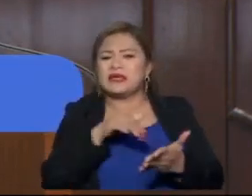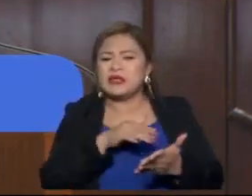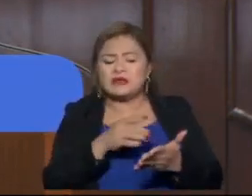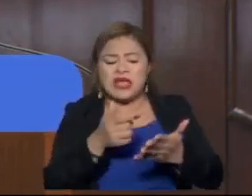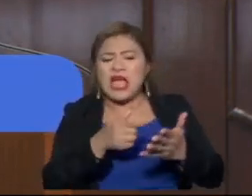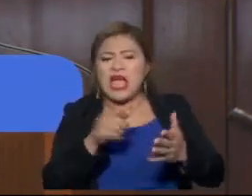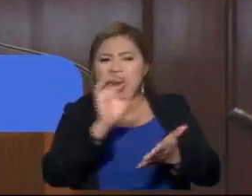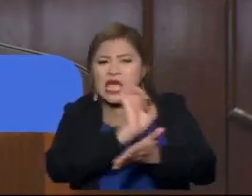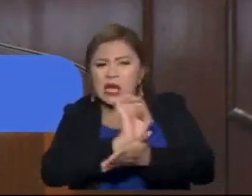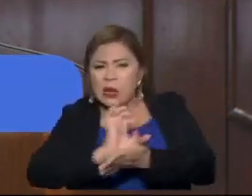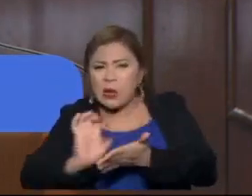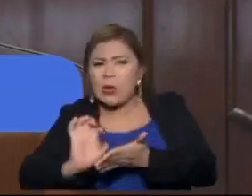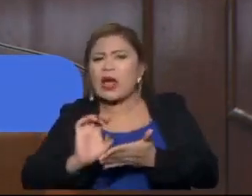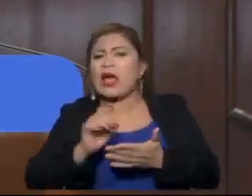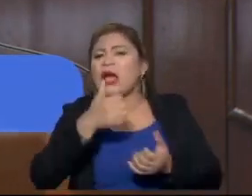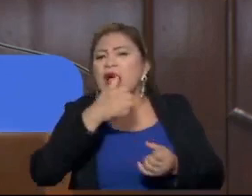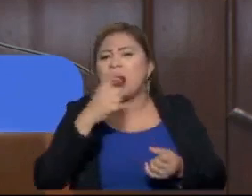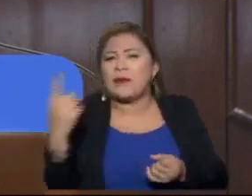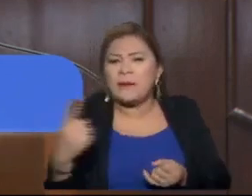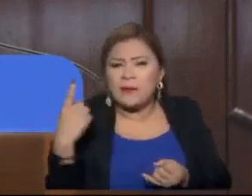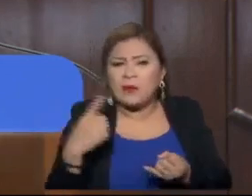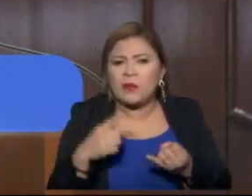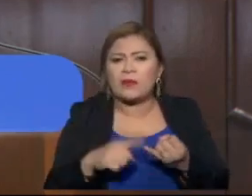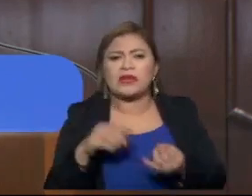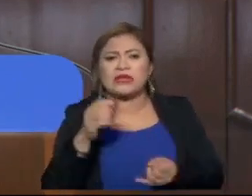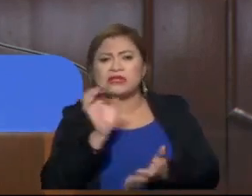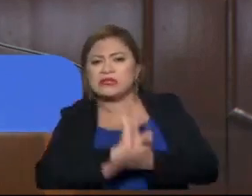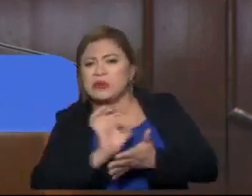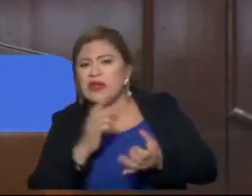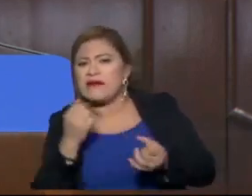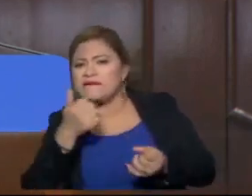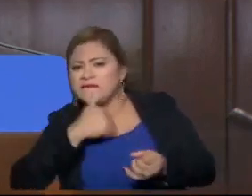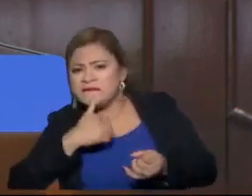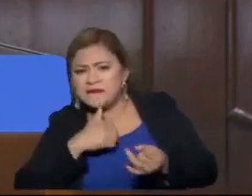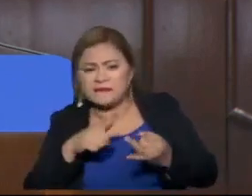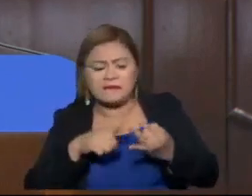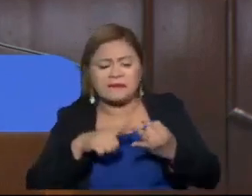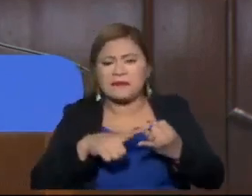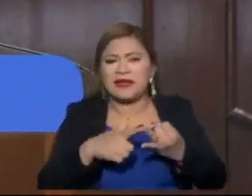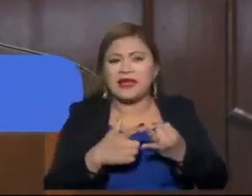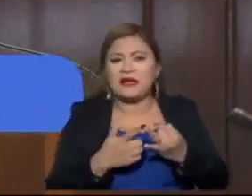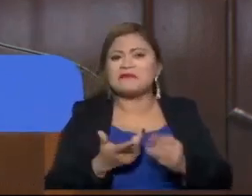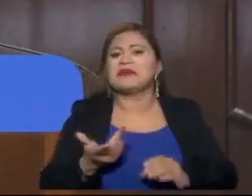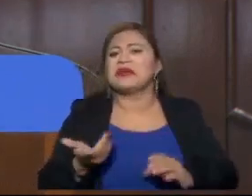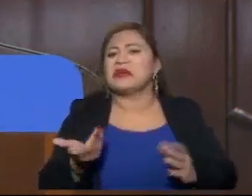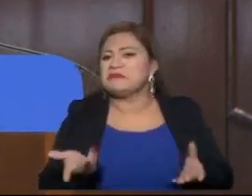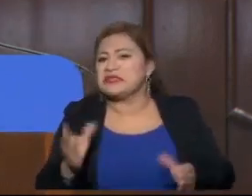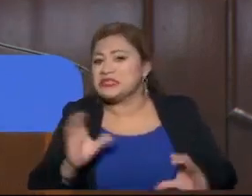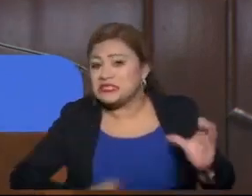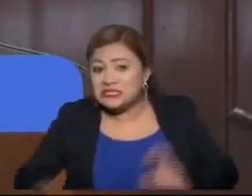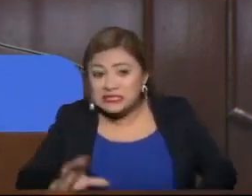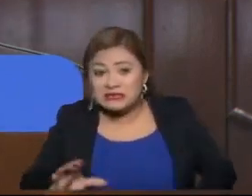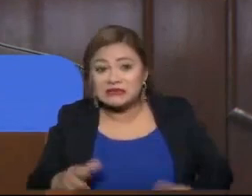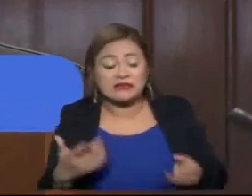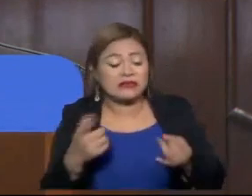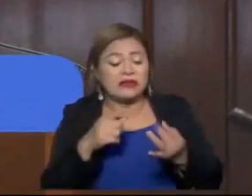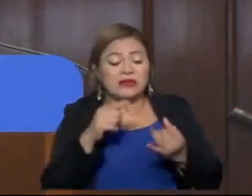oficiales la educación STEM, que integrará ciencia,